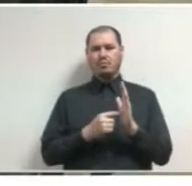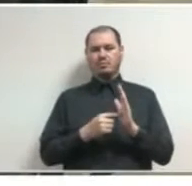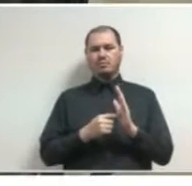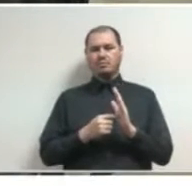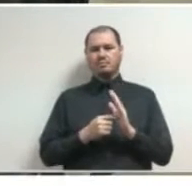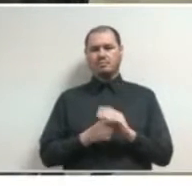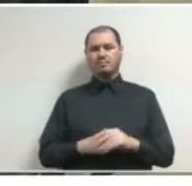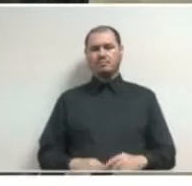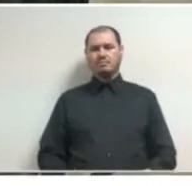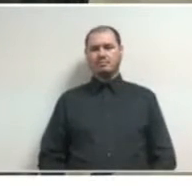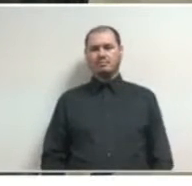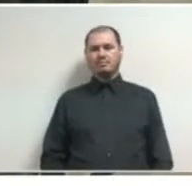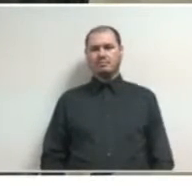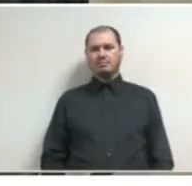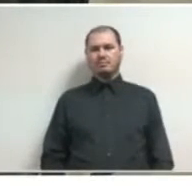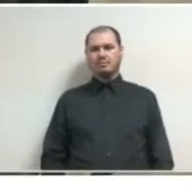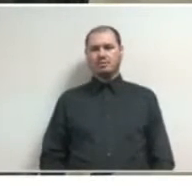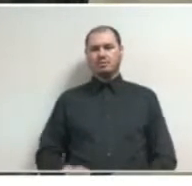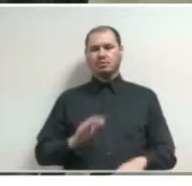y supe.